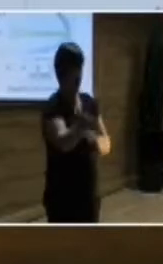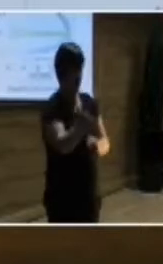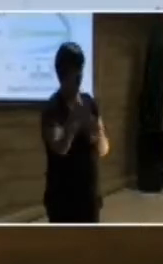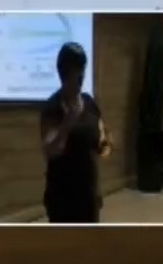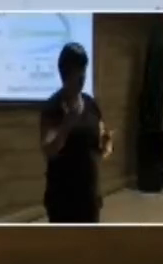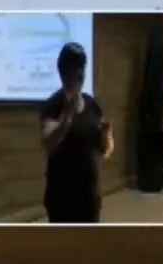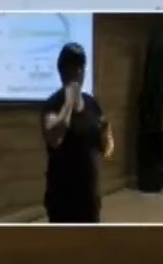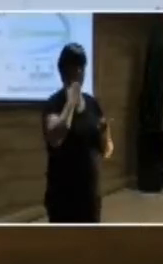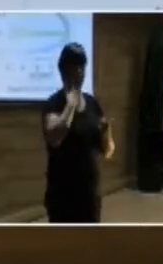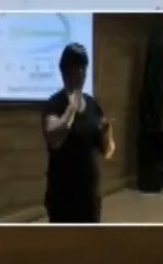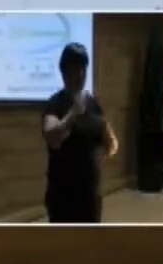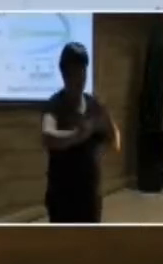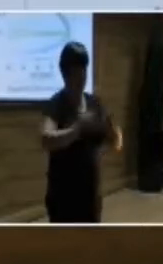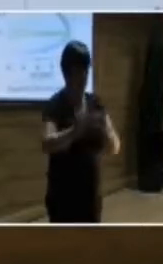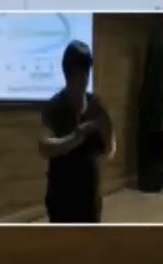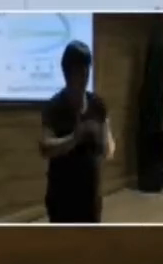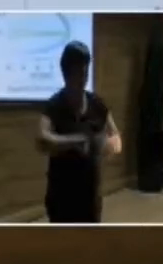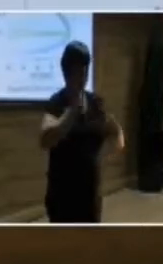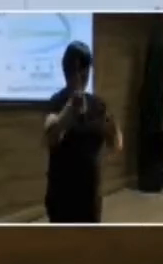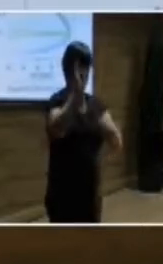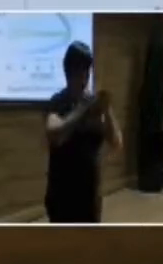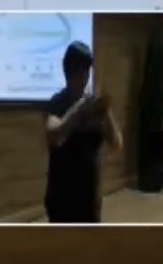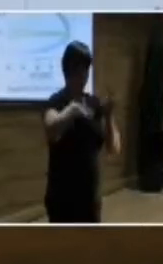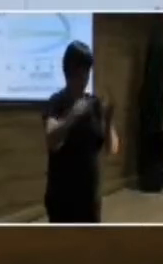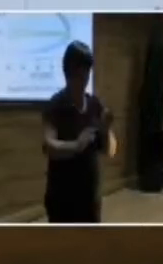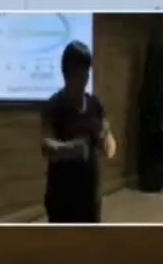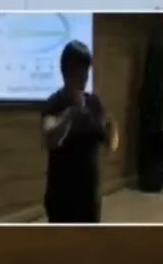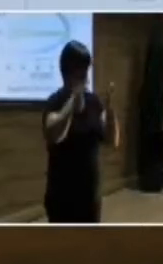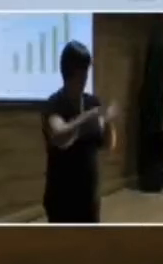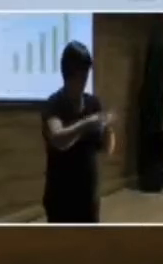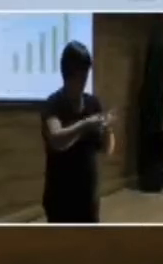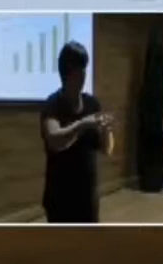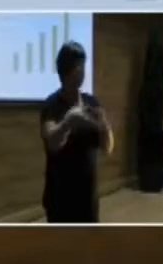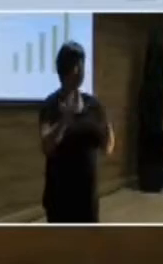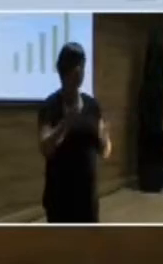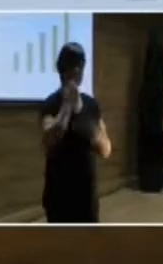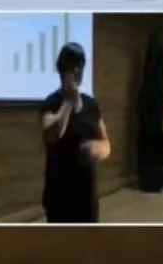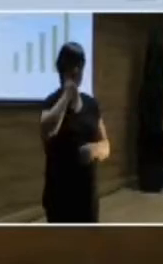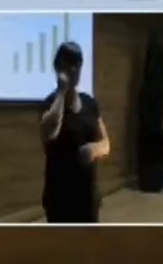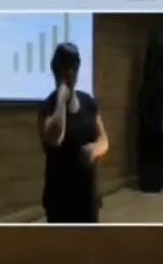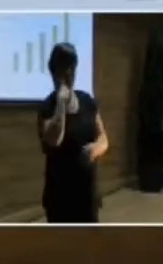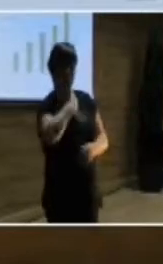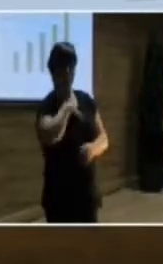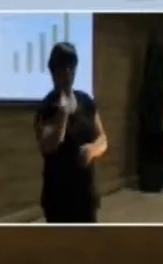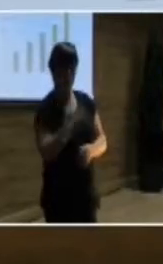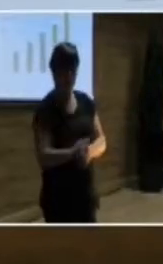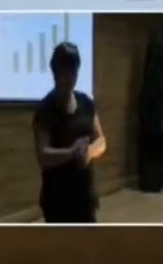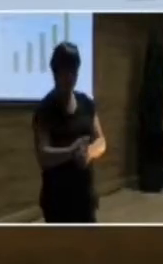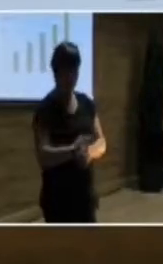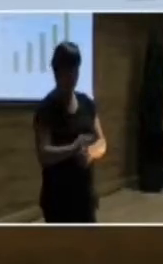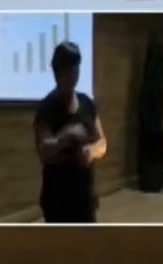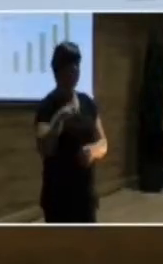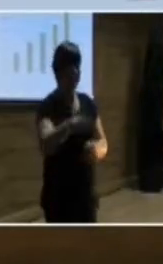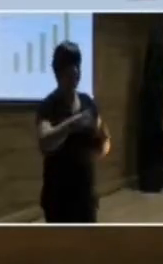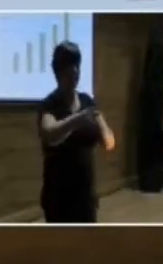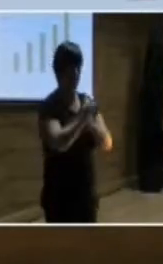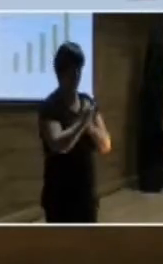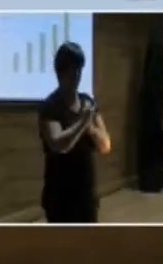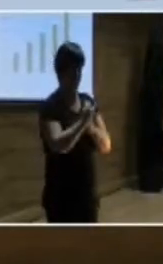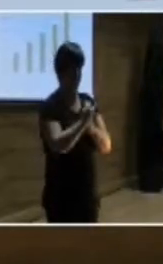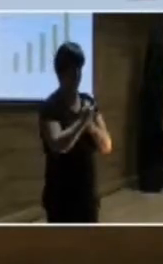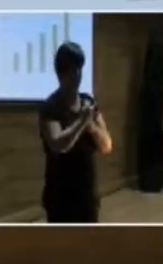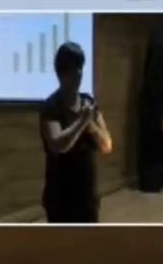más prevalente y en la medida en que existe y se puede detectar representa una ocasión preciosa para hacer